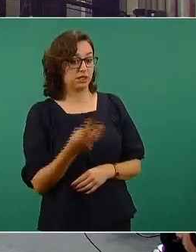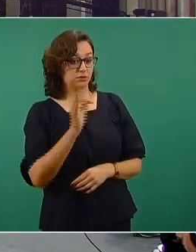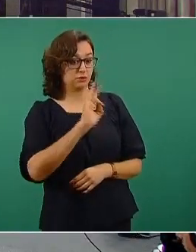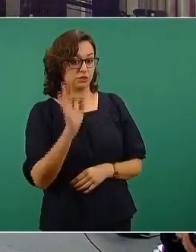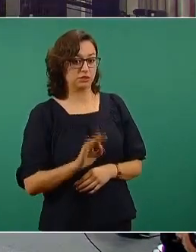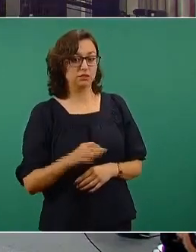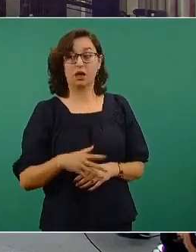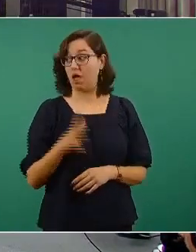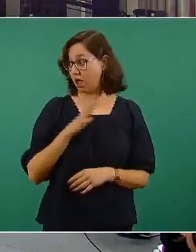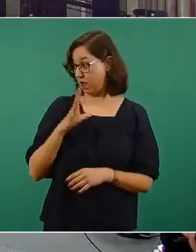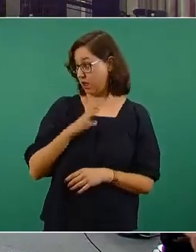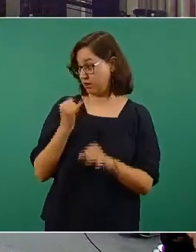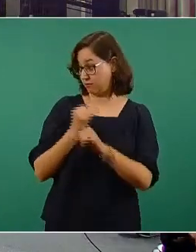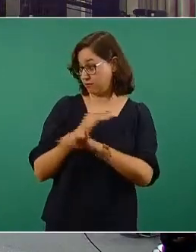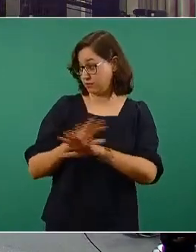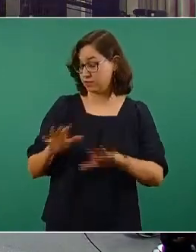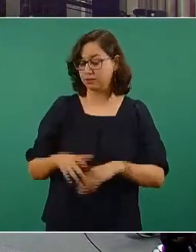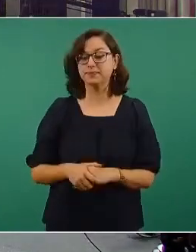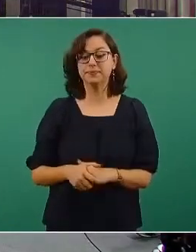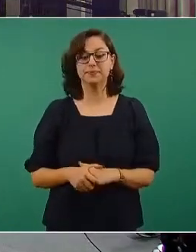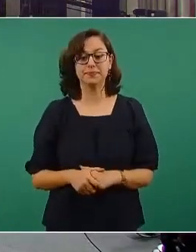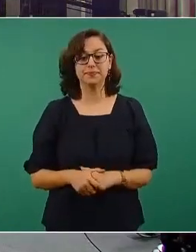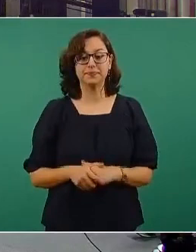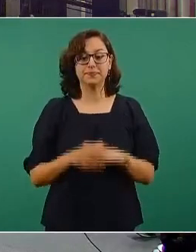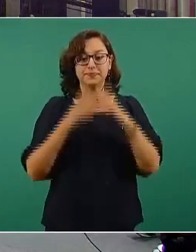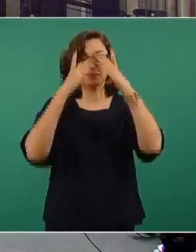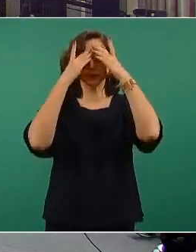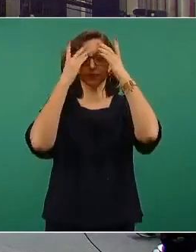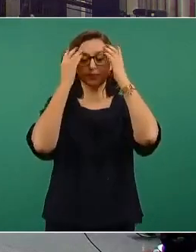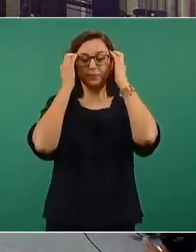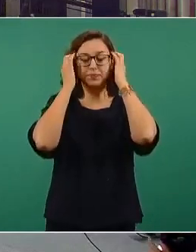¿Lo tienen? A ver.